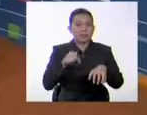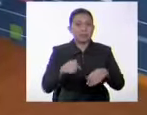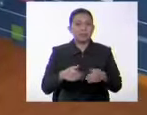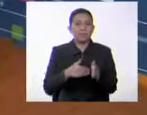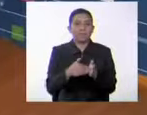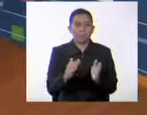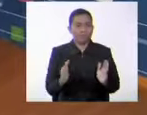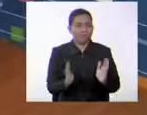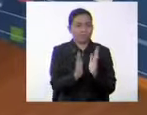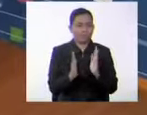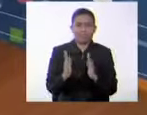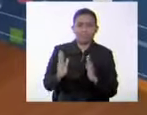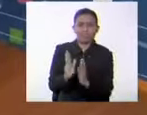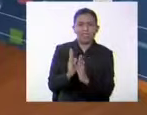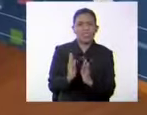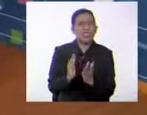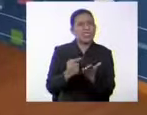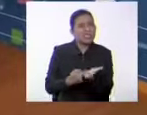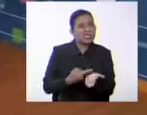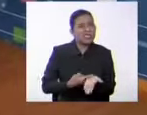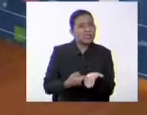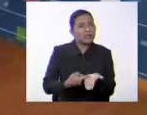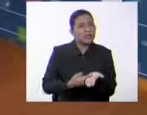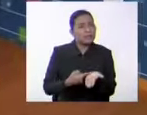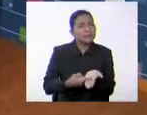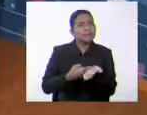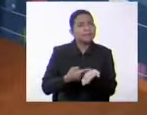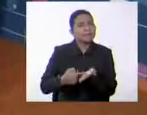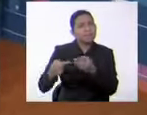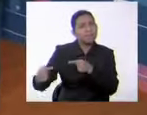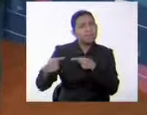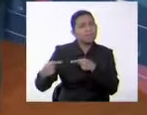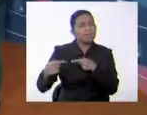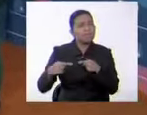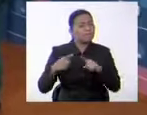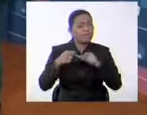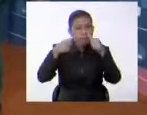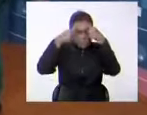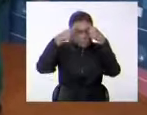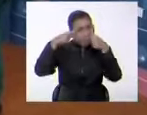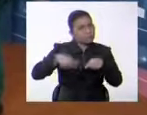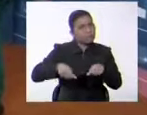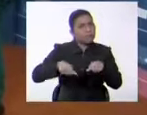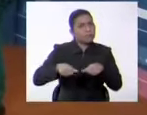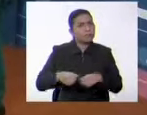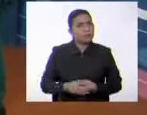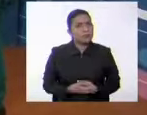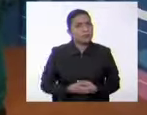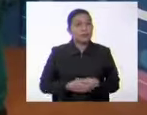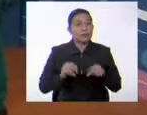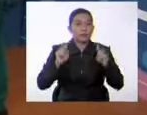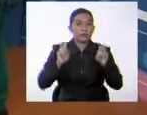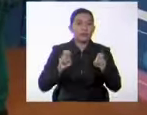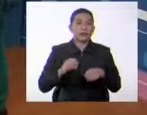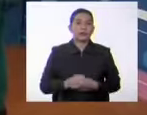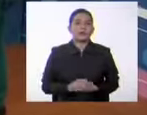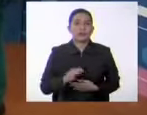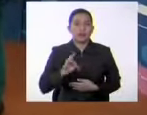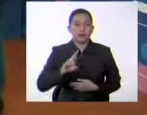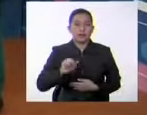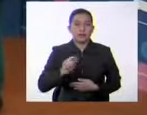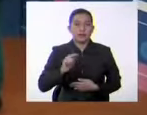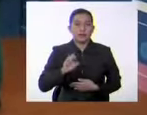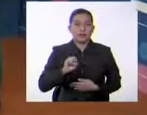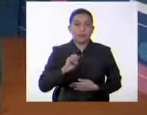enfrentamientos. Hay un debate o un pleito, digamos, que se lleva a los enfrentamientos fratricidas, le llaman, porque es entre